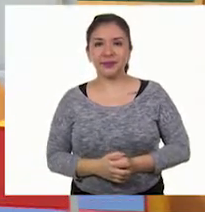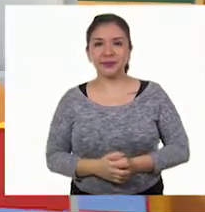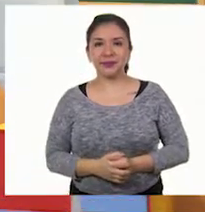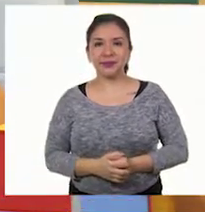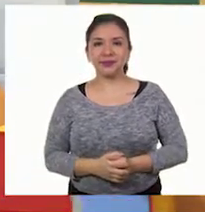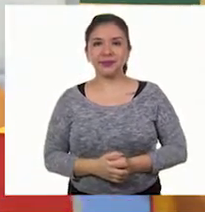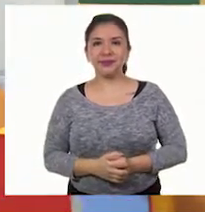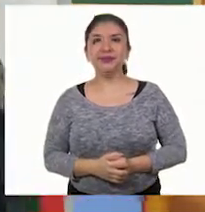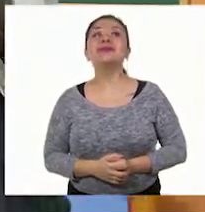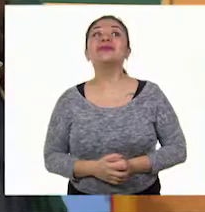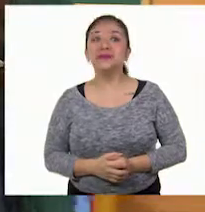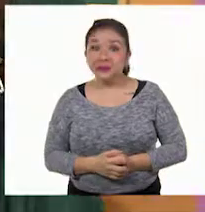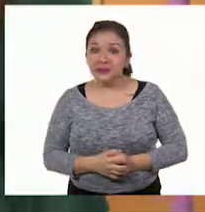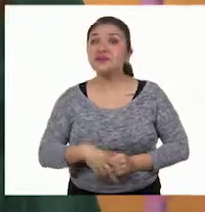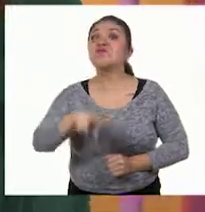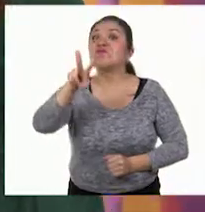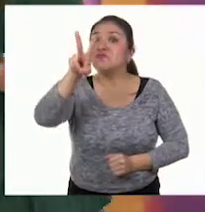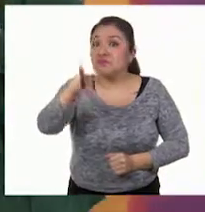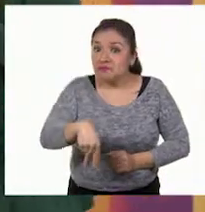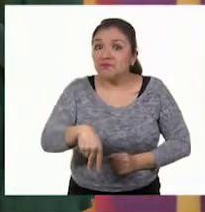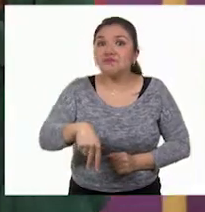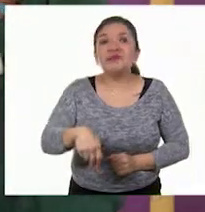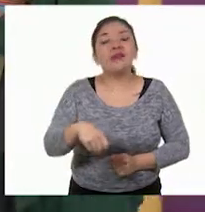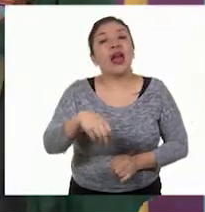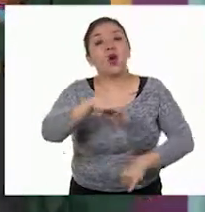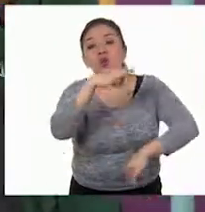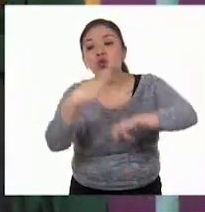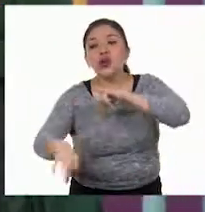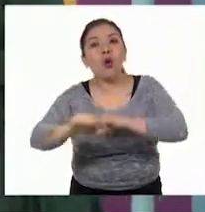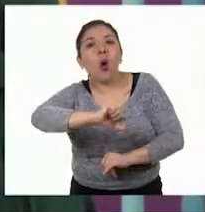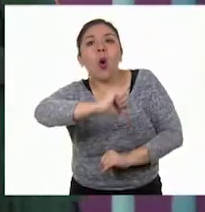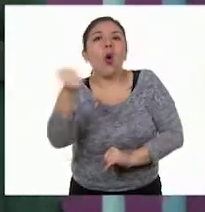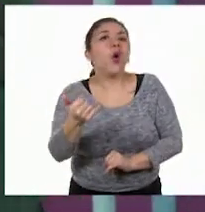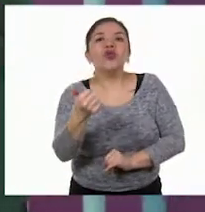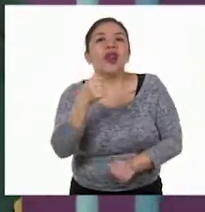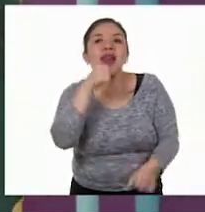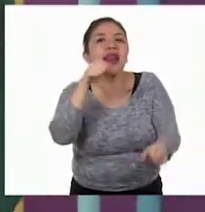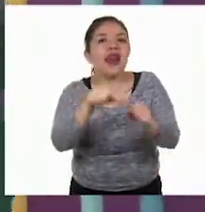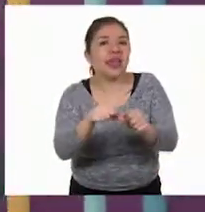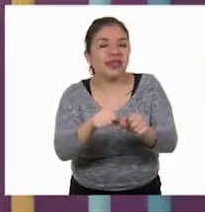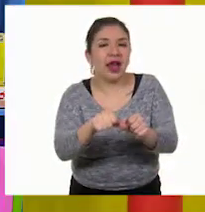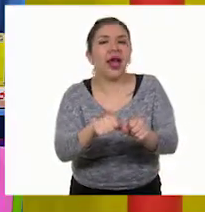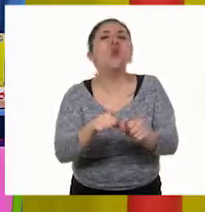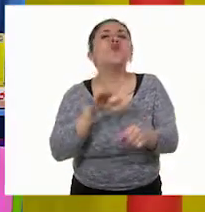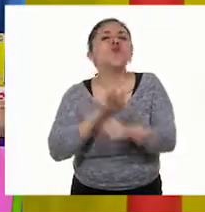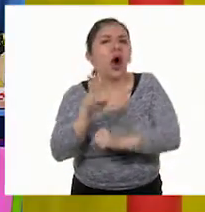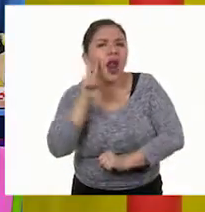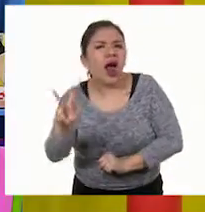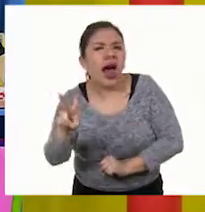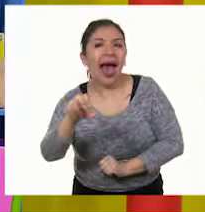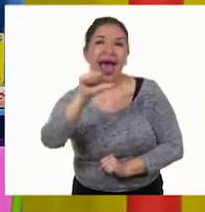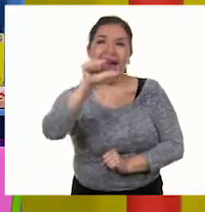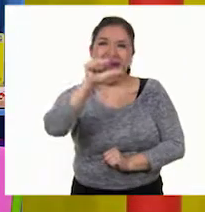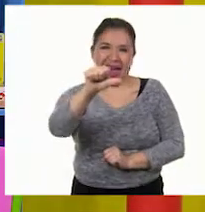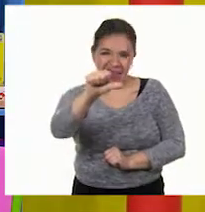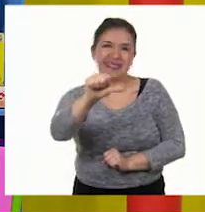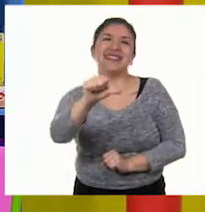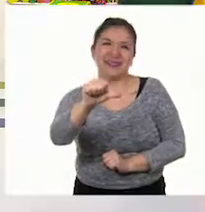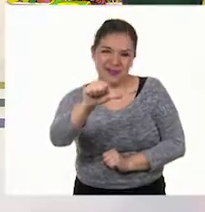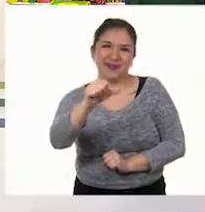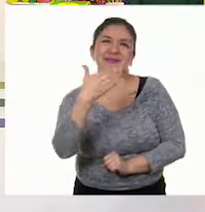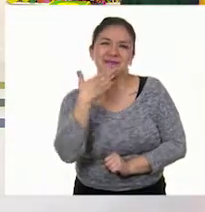Estufa. Y sí, termina con otra letra, con otra vocal. Ajá. ¿Con qué vocal termina? A. Con la vocal